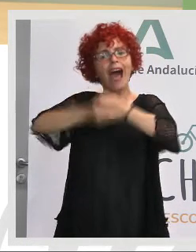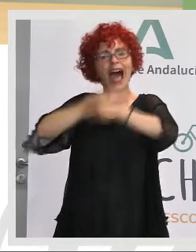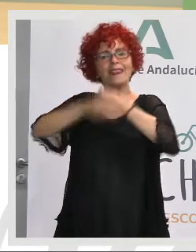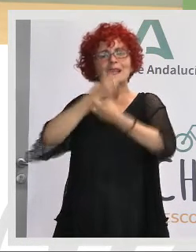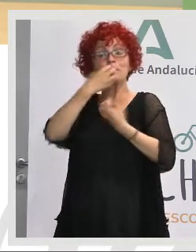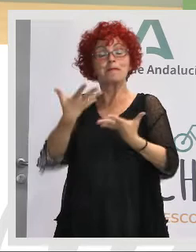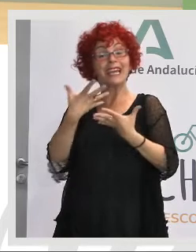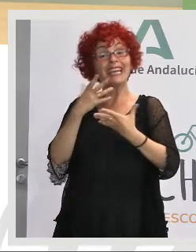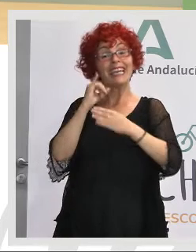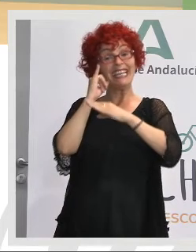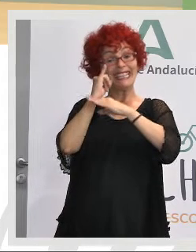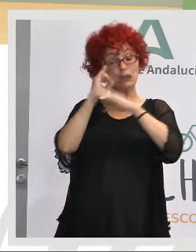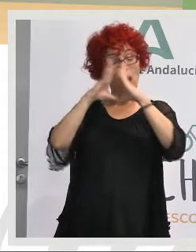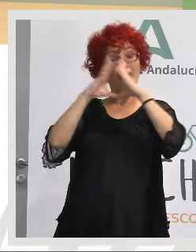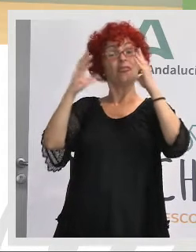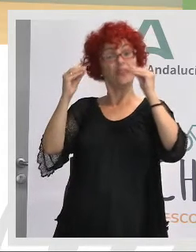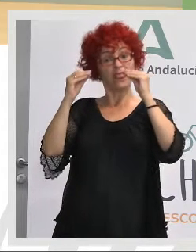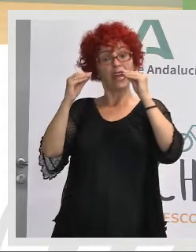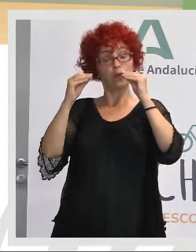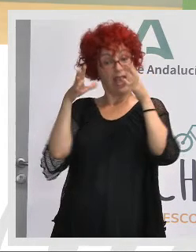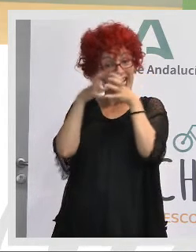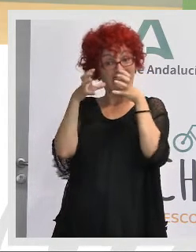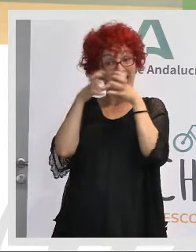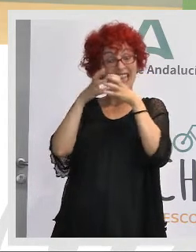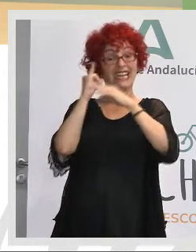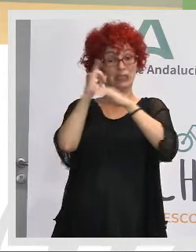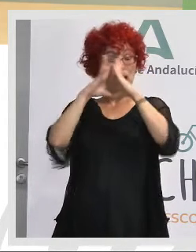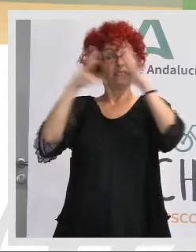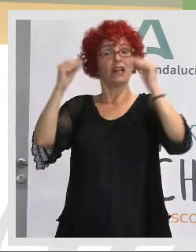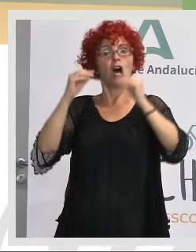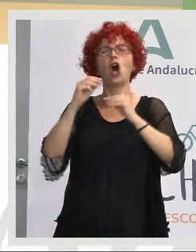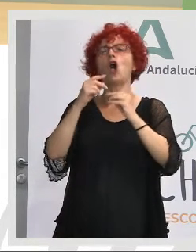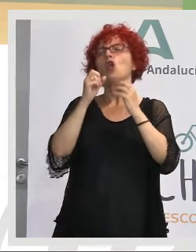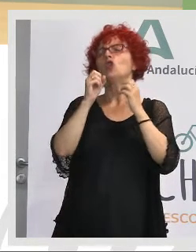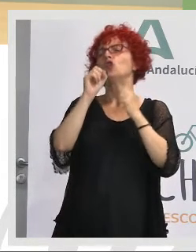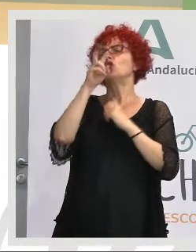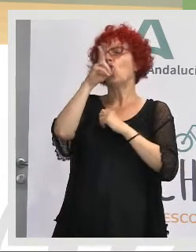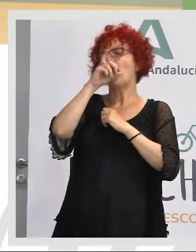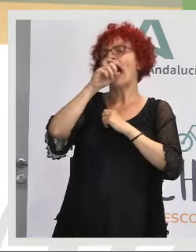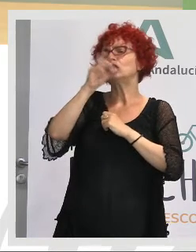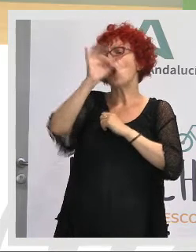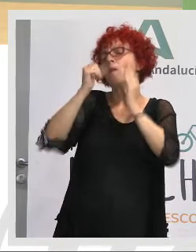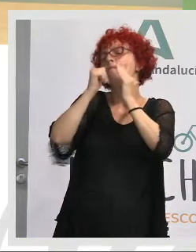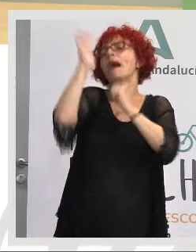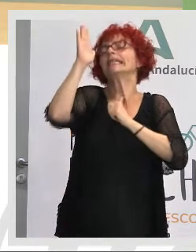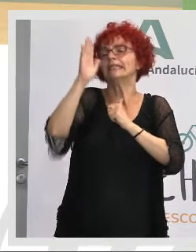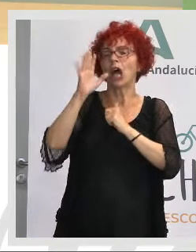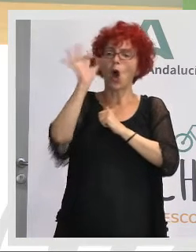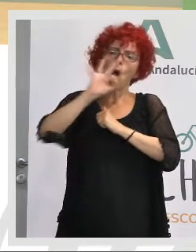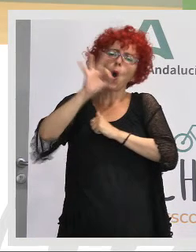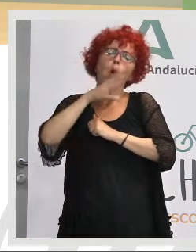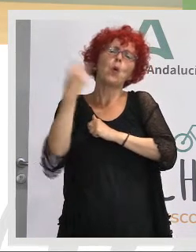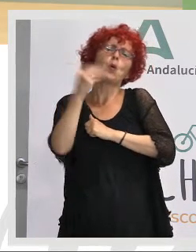Instituto Al-Ándalus de Almuñécar en Granada, la modalidad 12 años o más, también una campaña Nuestra Juventud por una